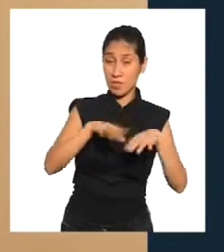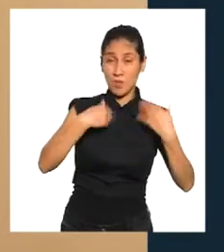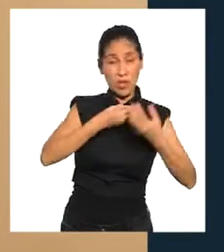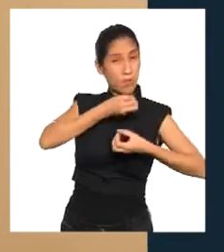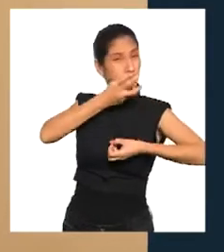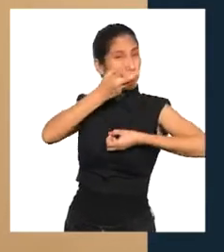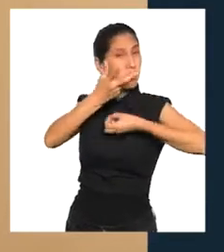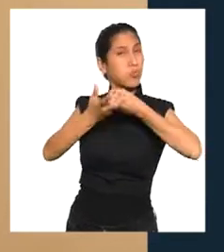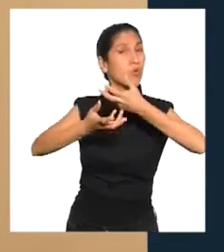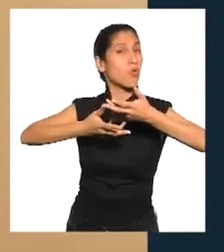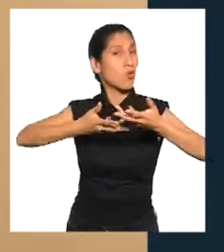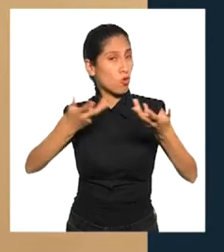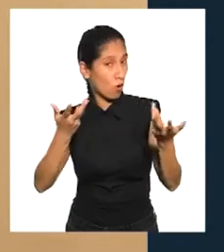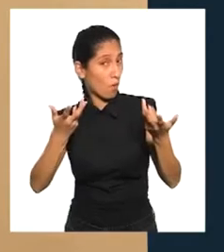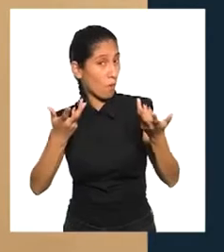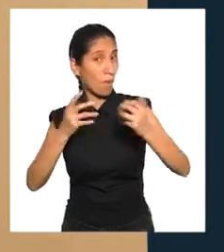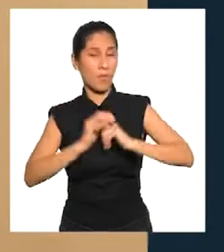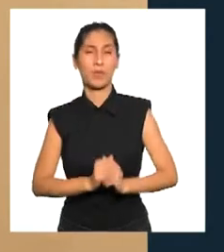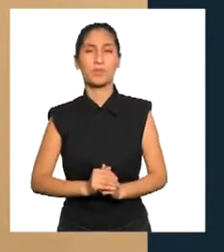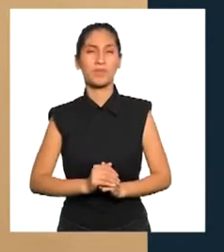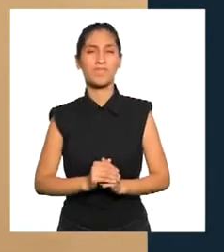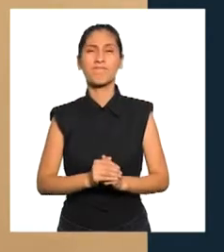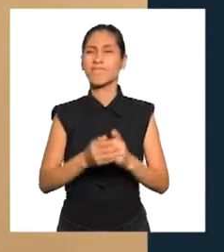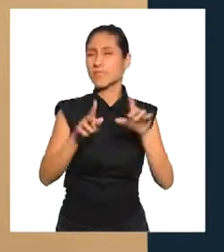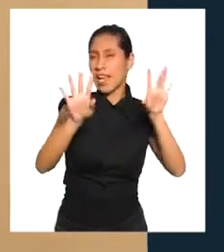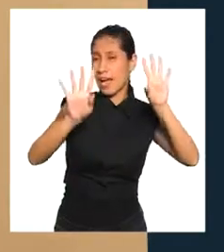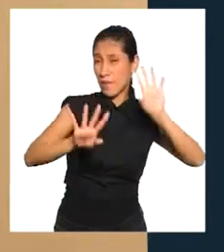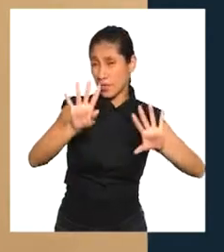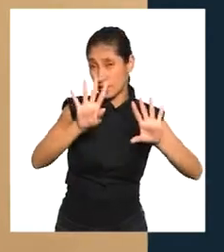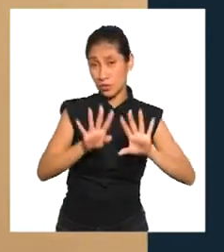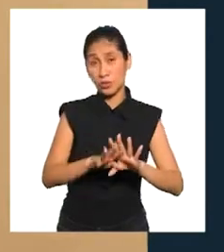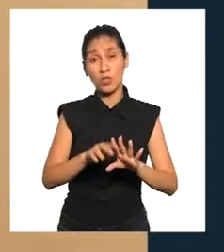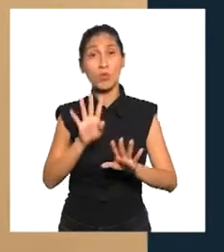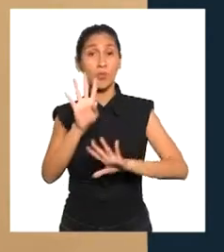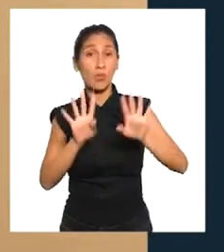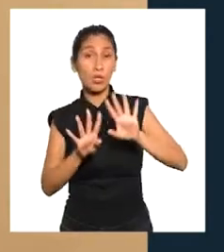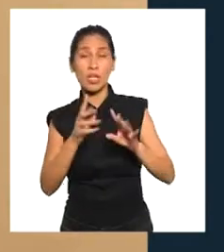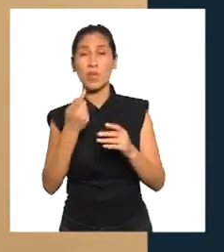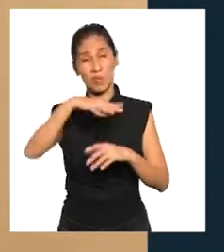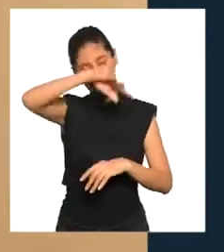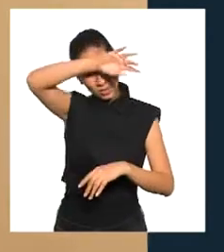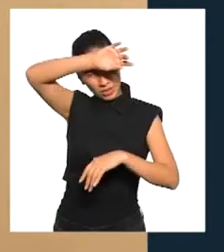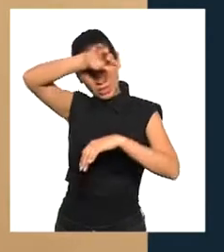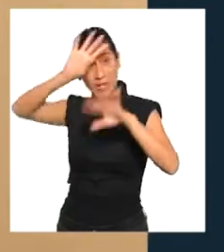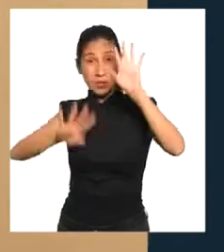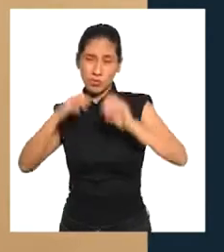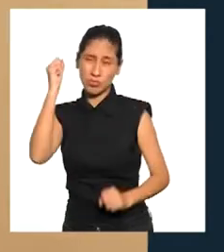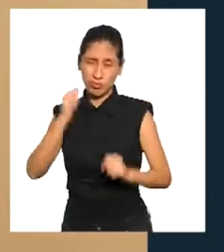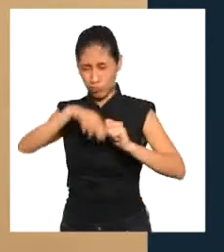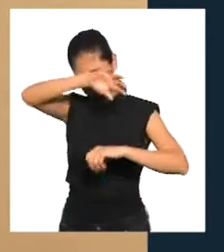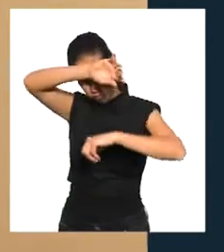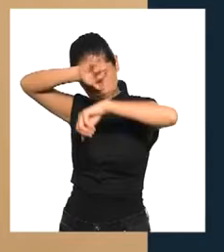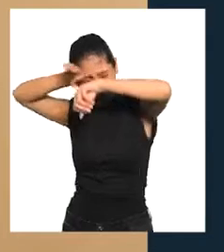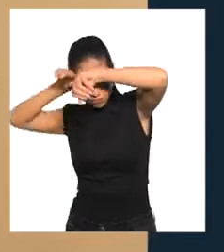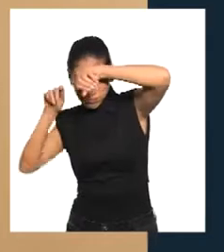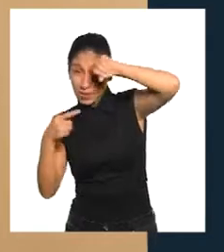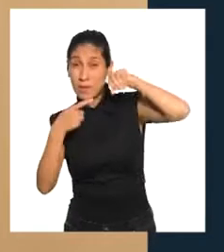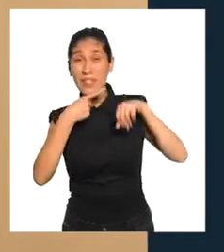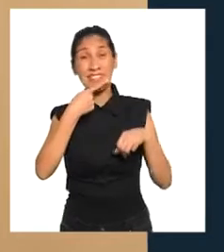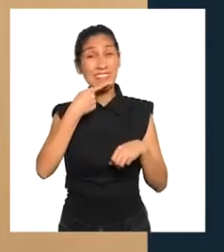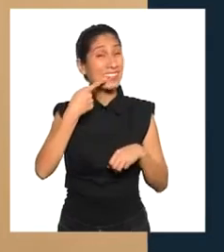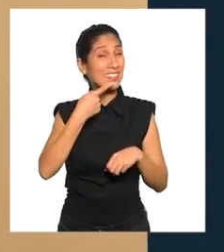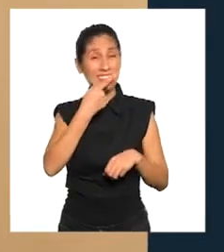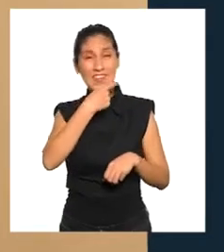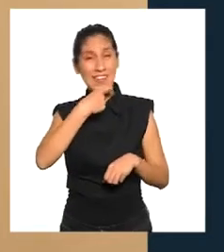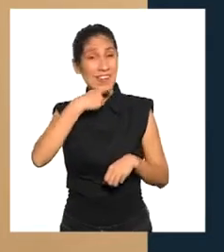a través de reacciones fisiológicas tales como la sudoración, resequedad en la boca,